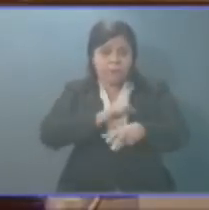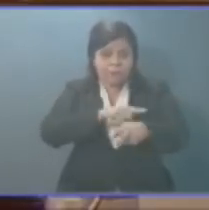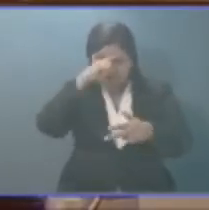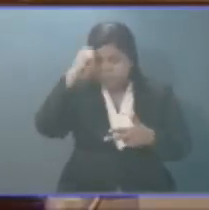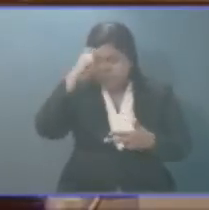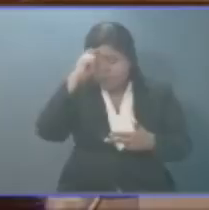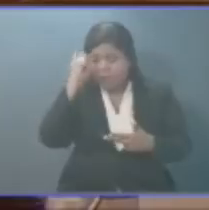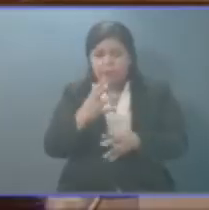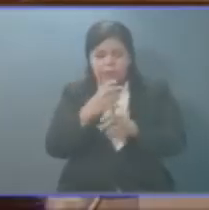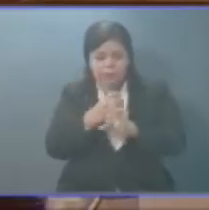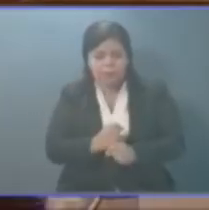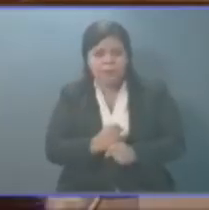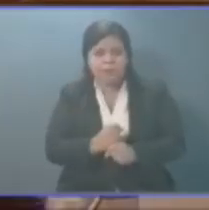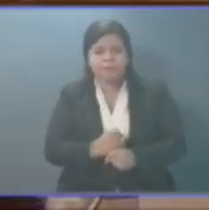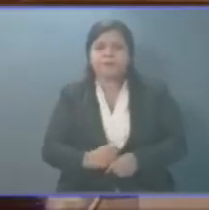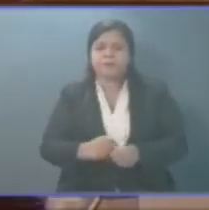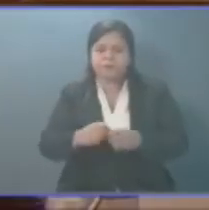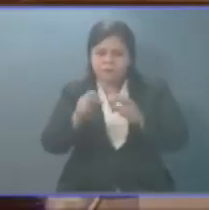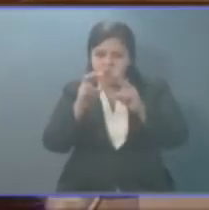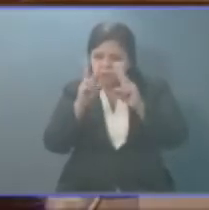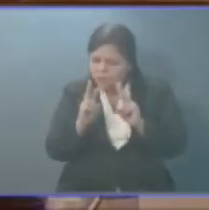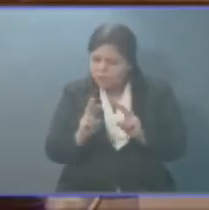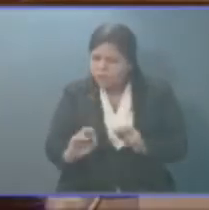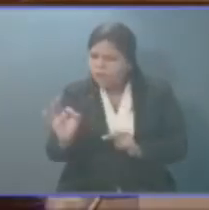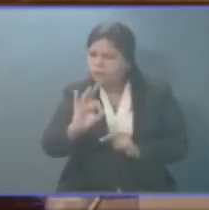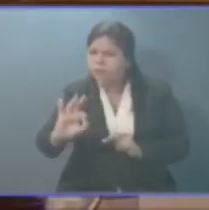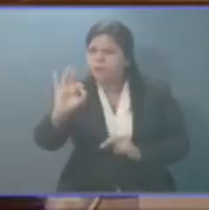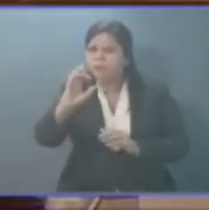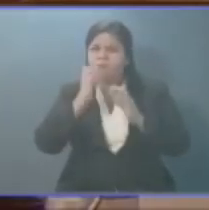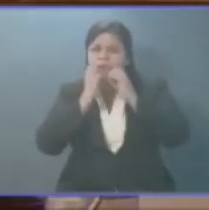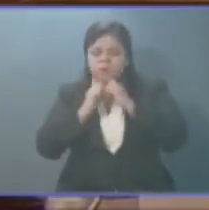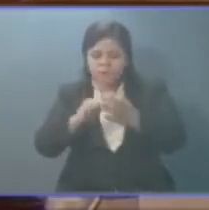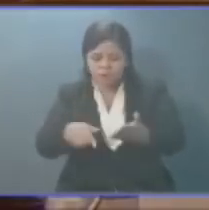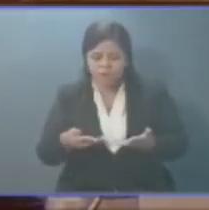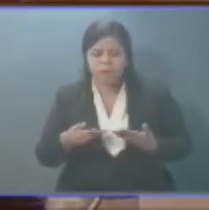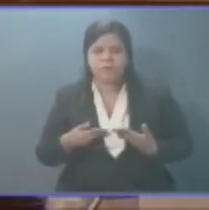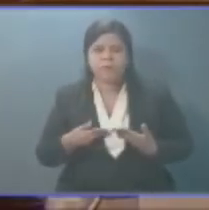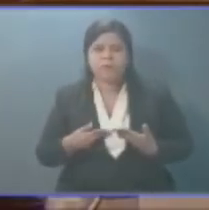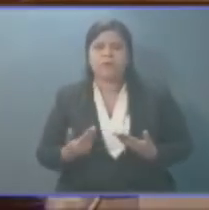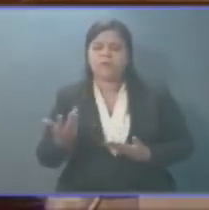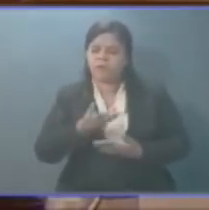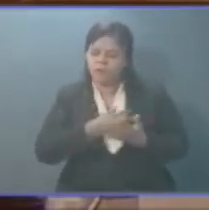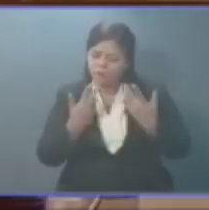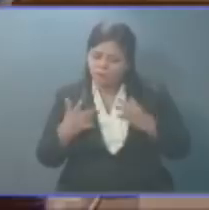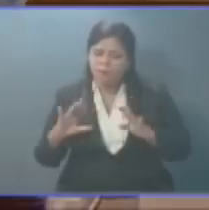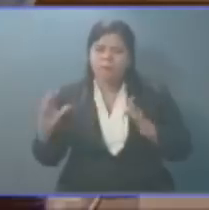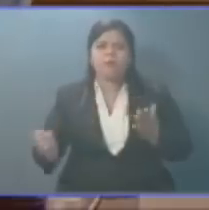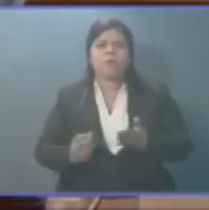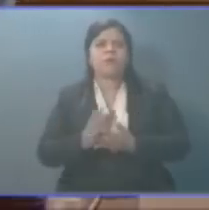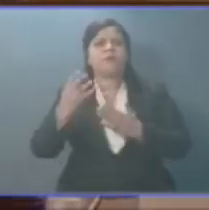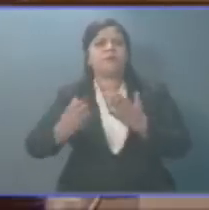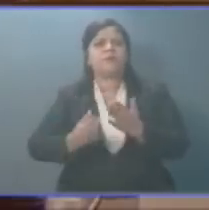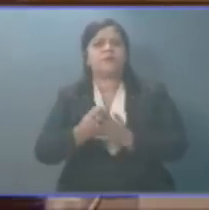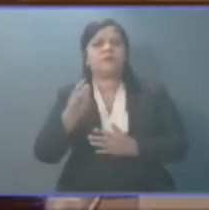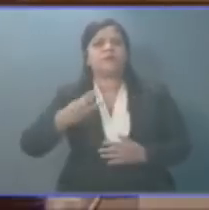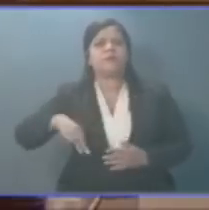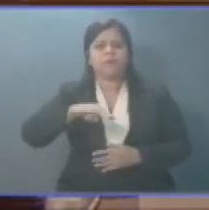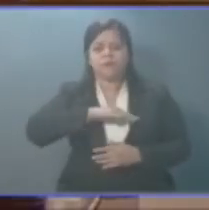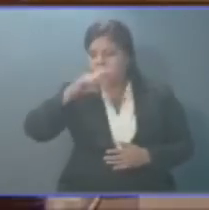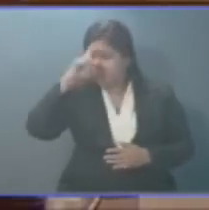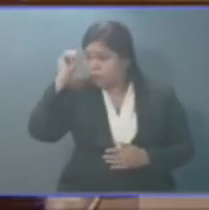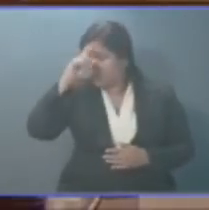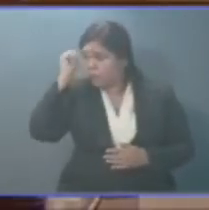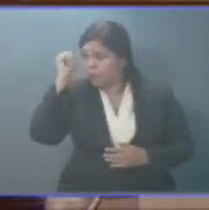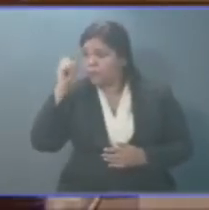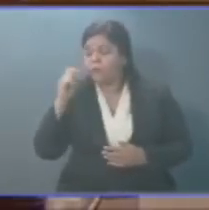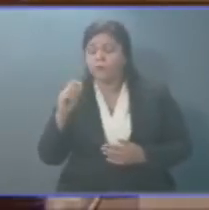garantizar un buen diagnóstico y la tutela de los derechos de los trabajadores. Estamos digitalizando, estamos modernizando el Ministerio de Trabajo a